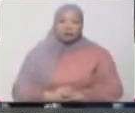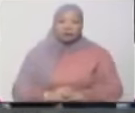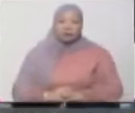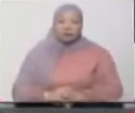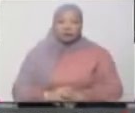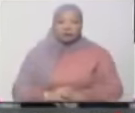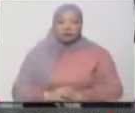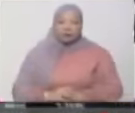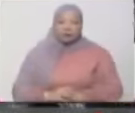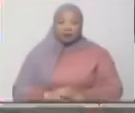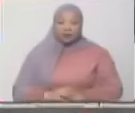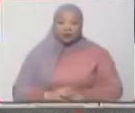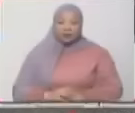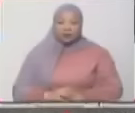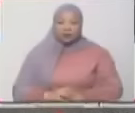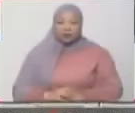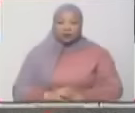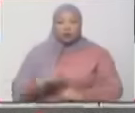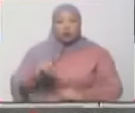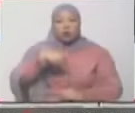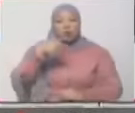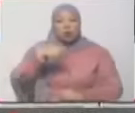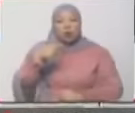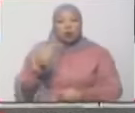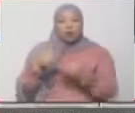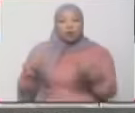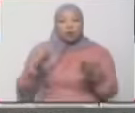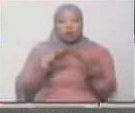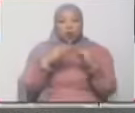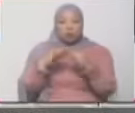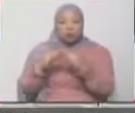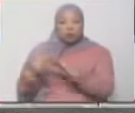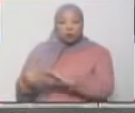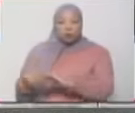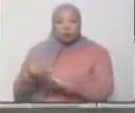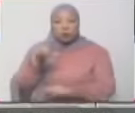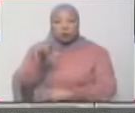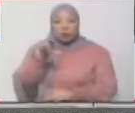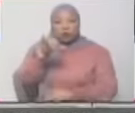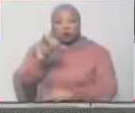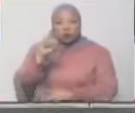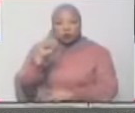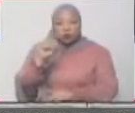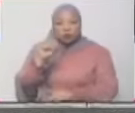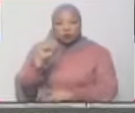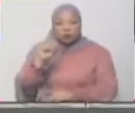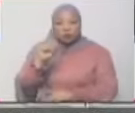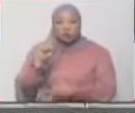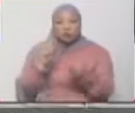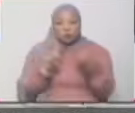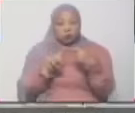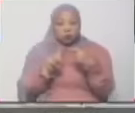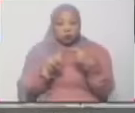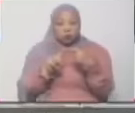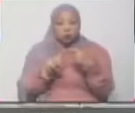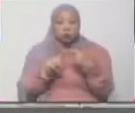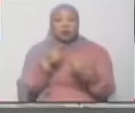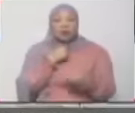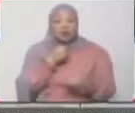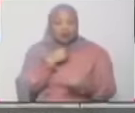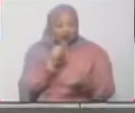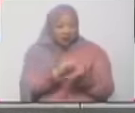¿verdad? Políticas públicas para la comuna, Luis José Marcano, mira. Luis José Marcano le mete a la cosa.